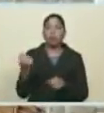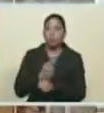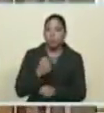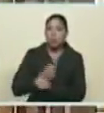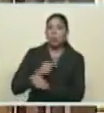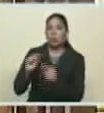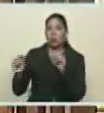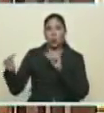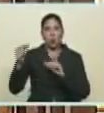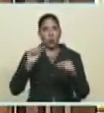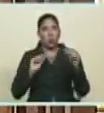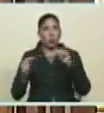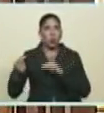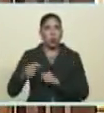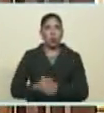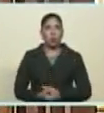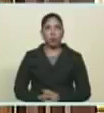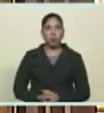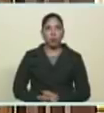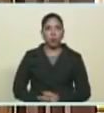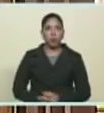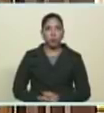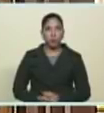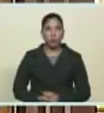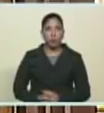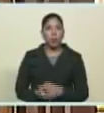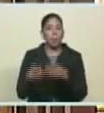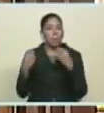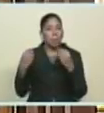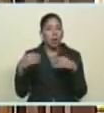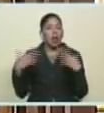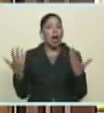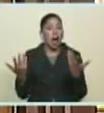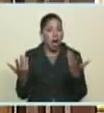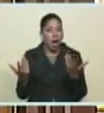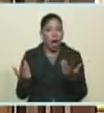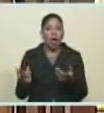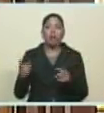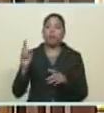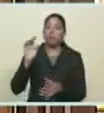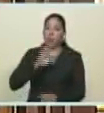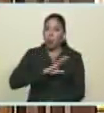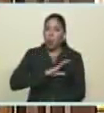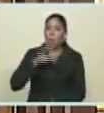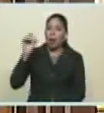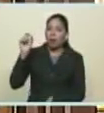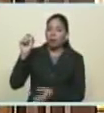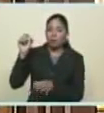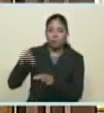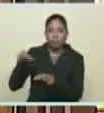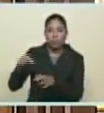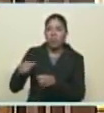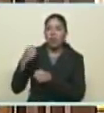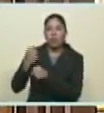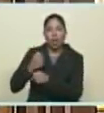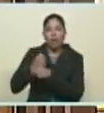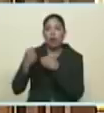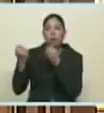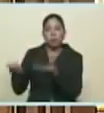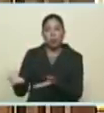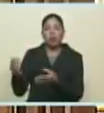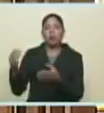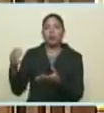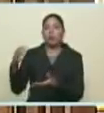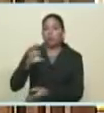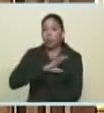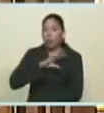en el Consejo Federal de Gobierno para garantizar las inversiones a las regiones, para garantizar el